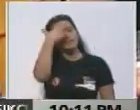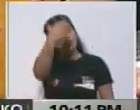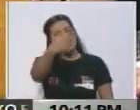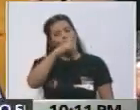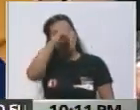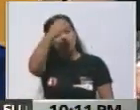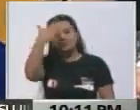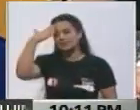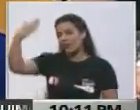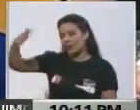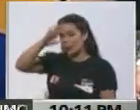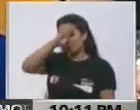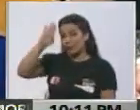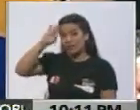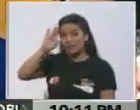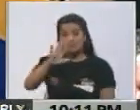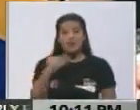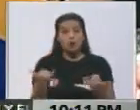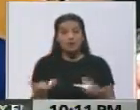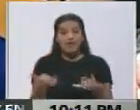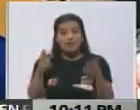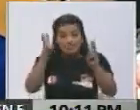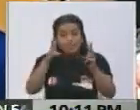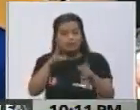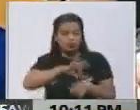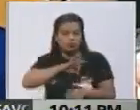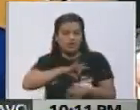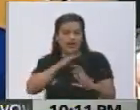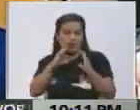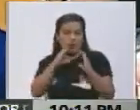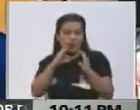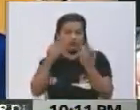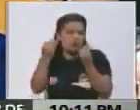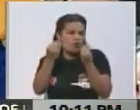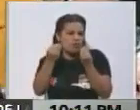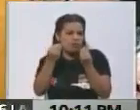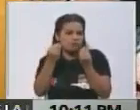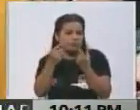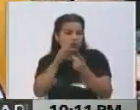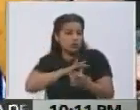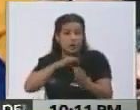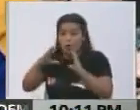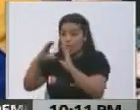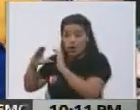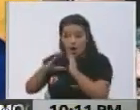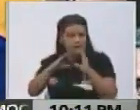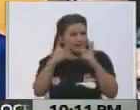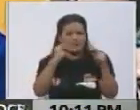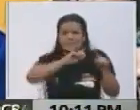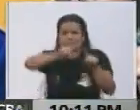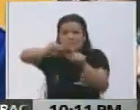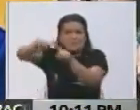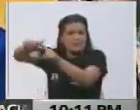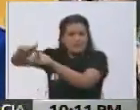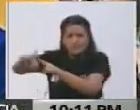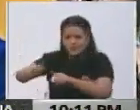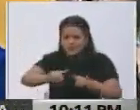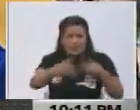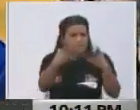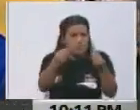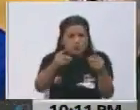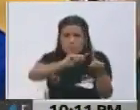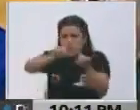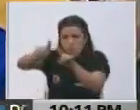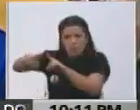Bueno, que en el mundo de las redes, presidente, como usted lo ha mencionado, son diversas las plataformas digitales que en este momento están